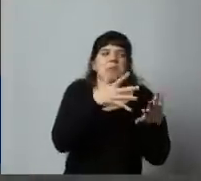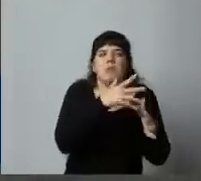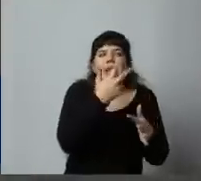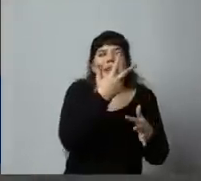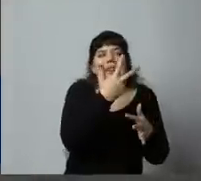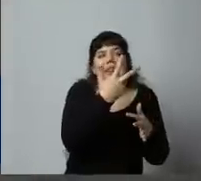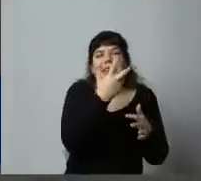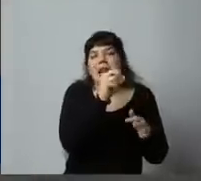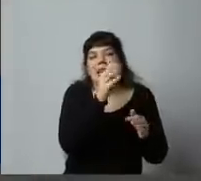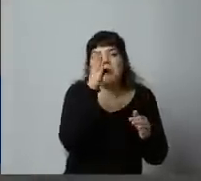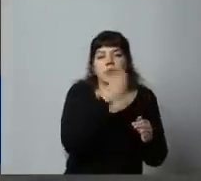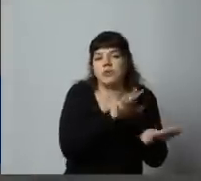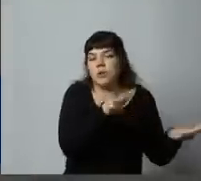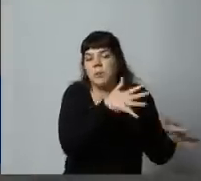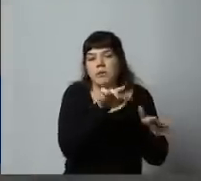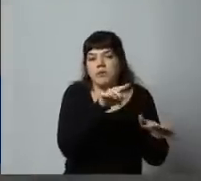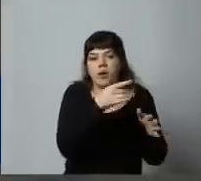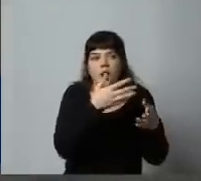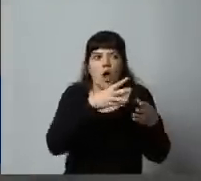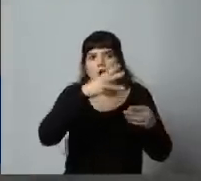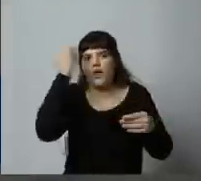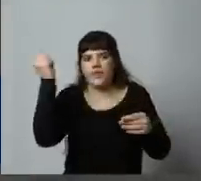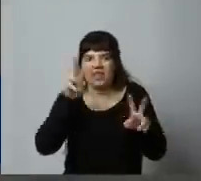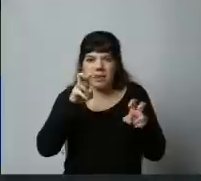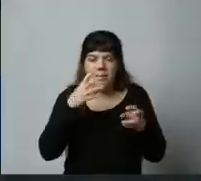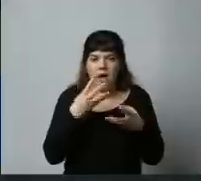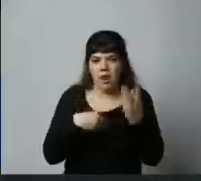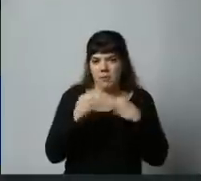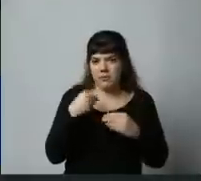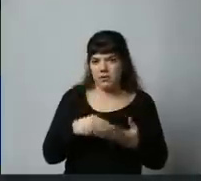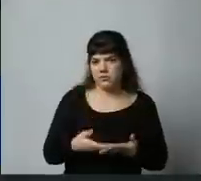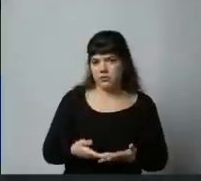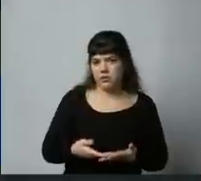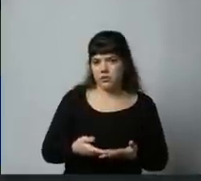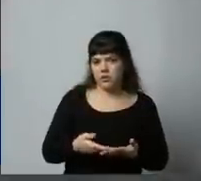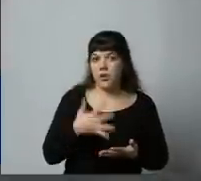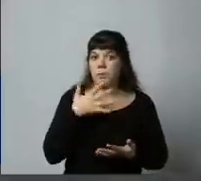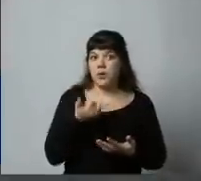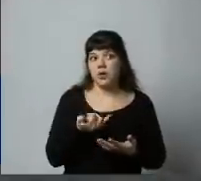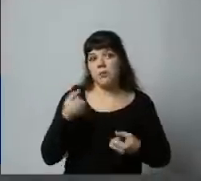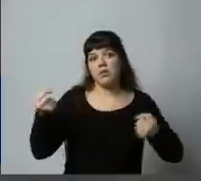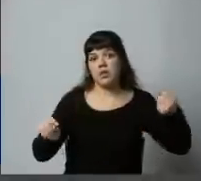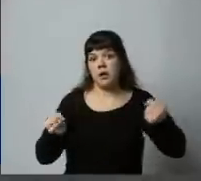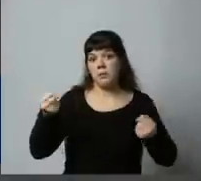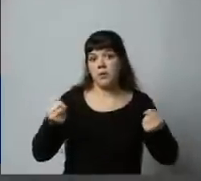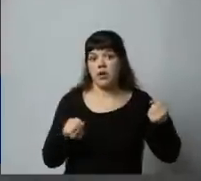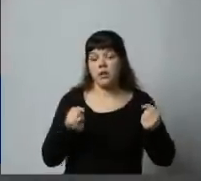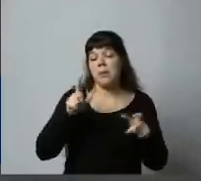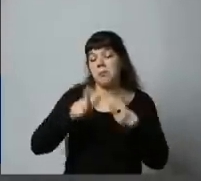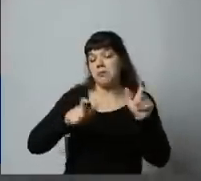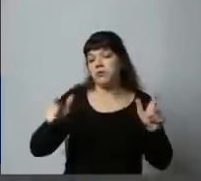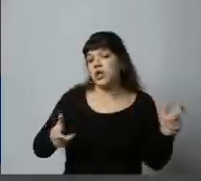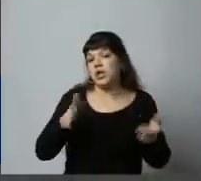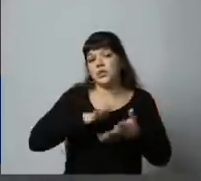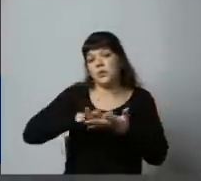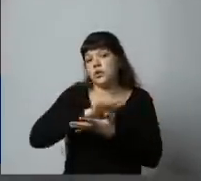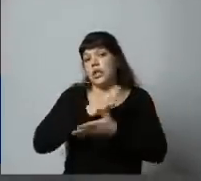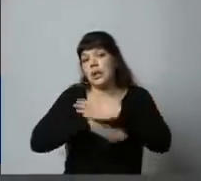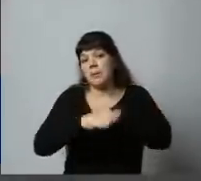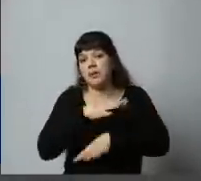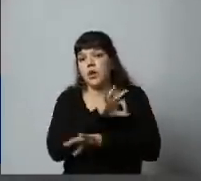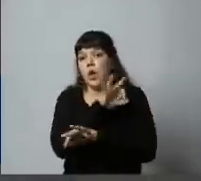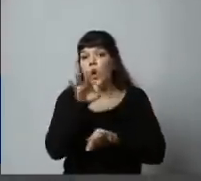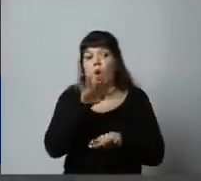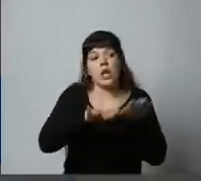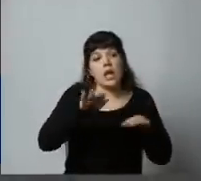afuera de la Alimentación que constituye por por ejemplo el transporte para discapacitados el transporte para